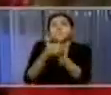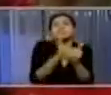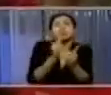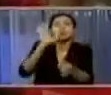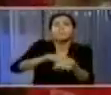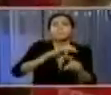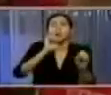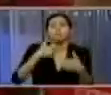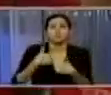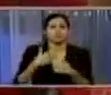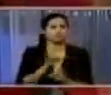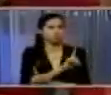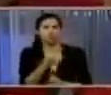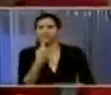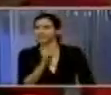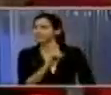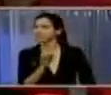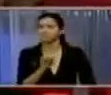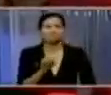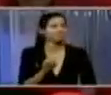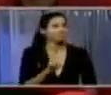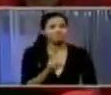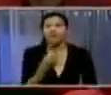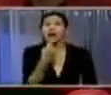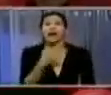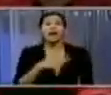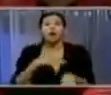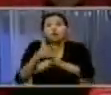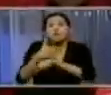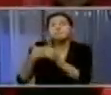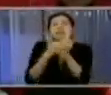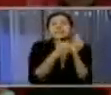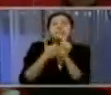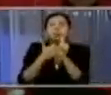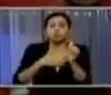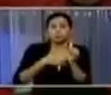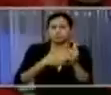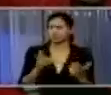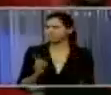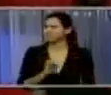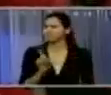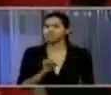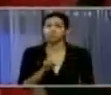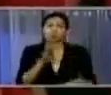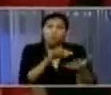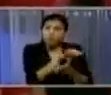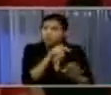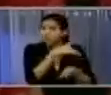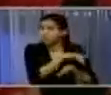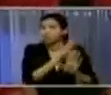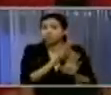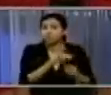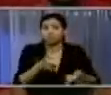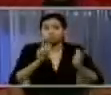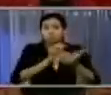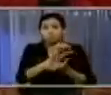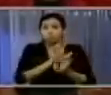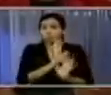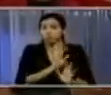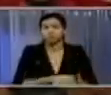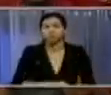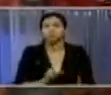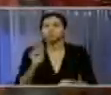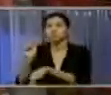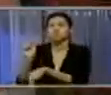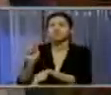No se venga a declarar. Ahora yo le digo a diputado Ramos Alú,